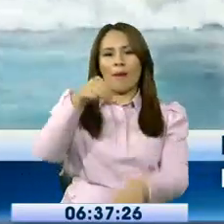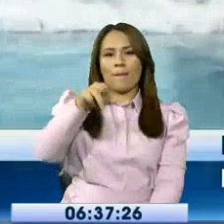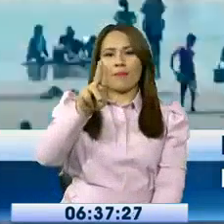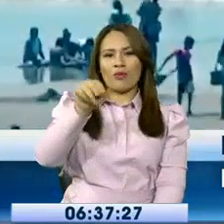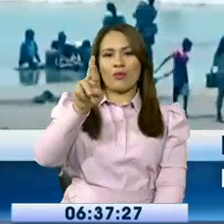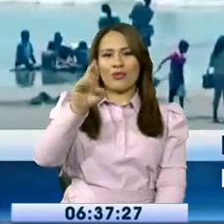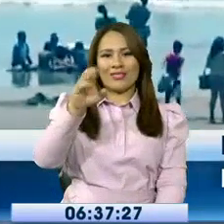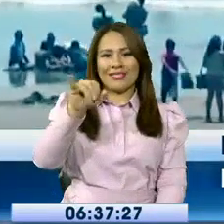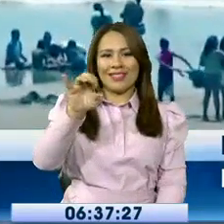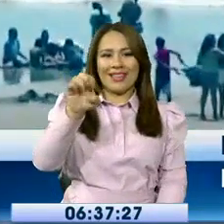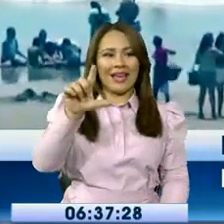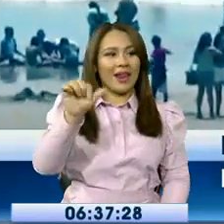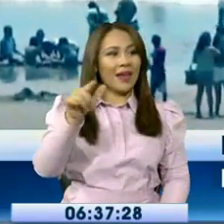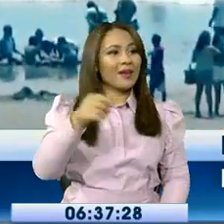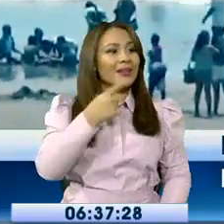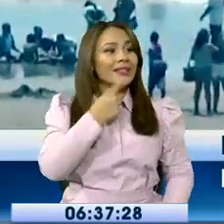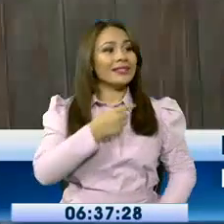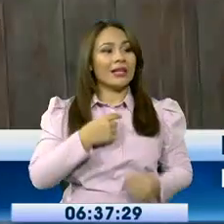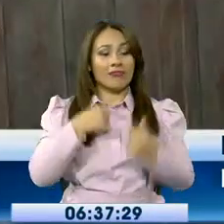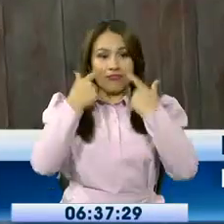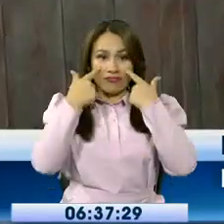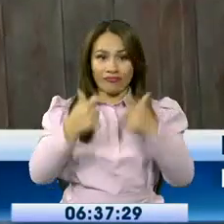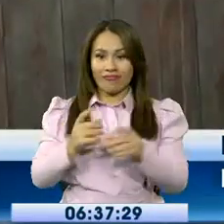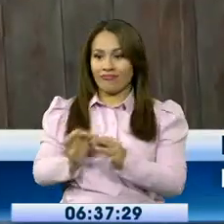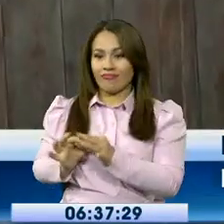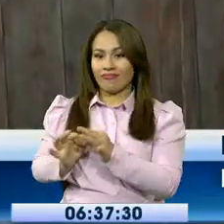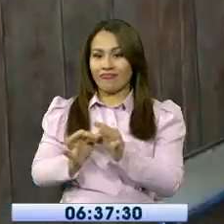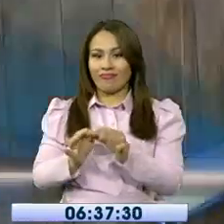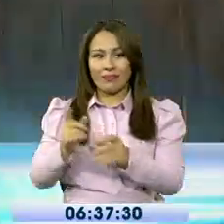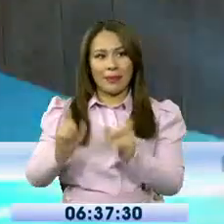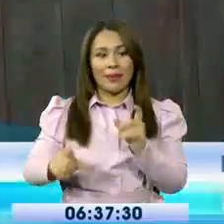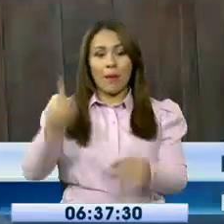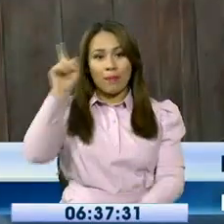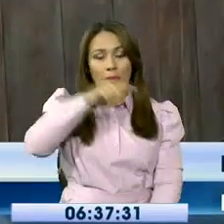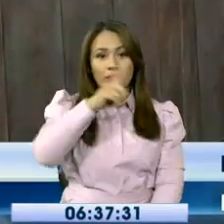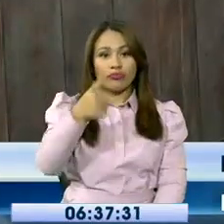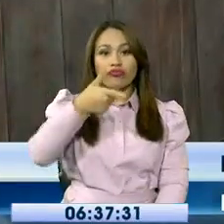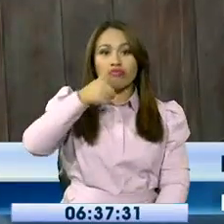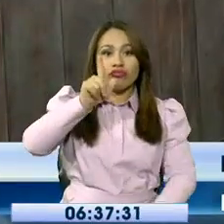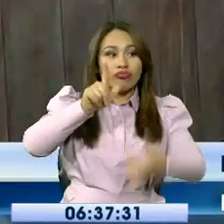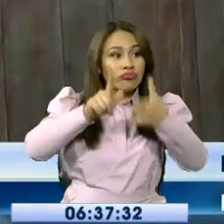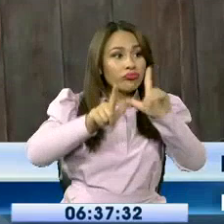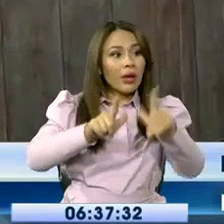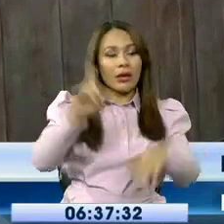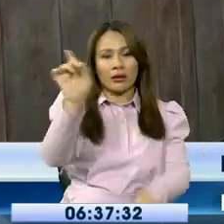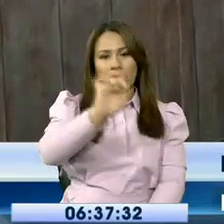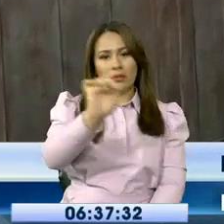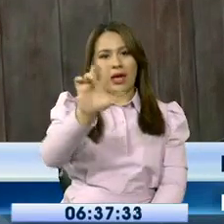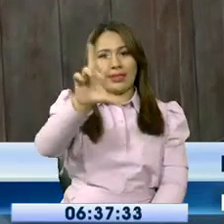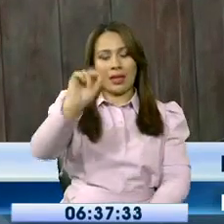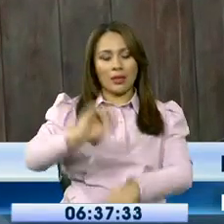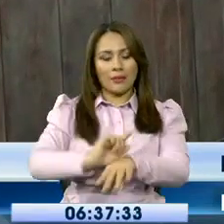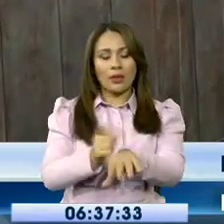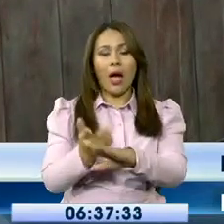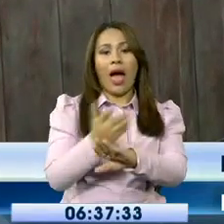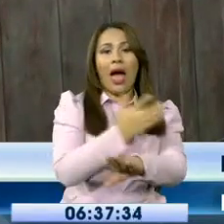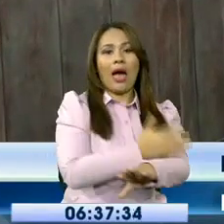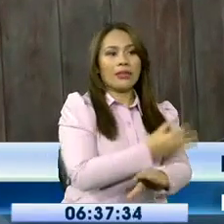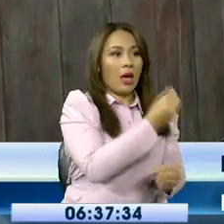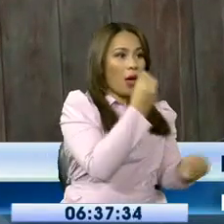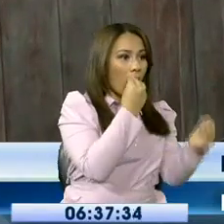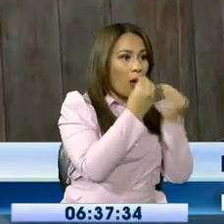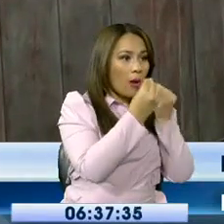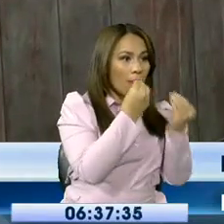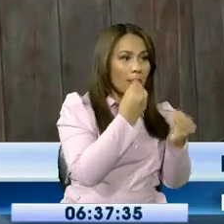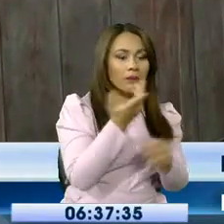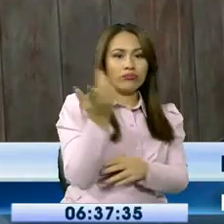estará controlando la seguridad de bañistas. Para no entrar en estado etílico, si van a ingerir alimentos, esperar 30 minutos antes. Tener en cuenta siempre a los más